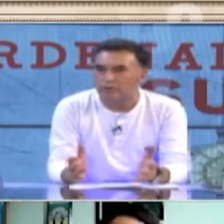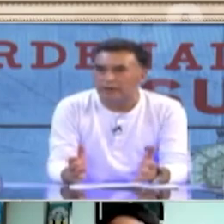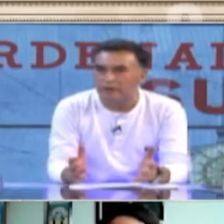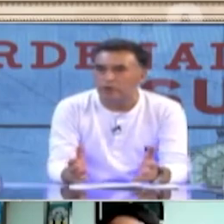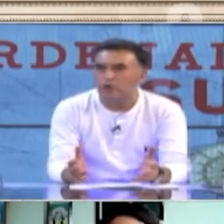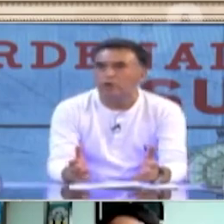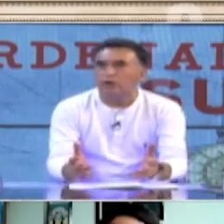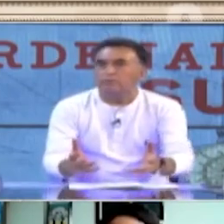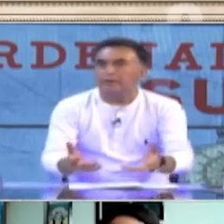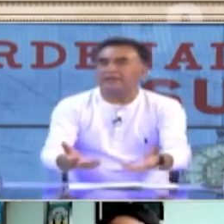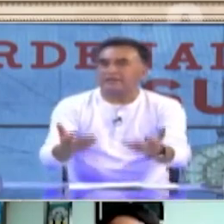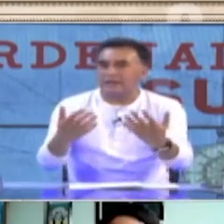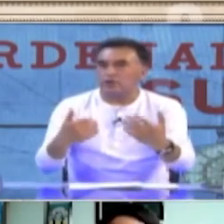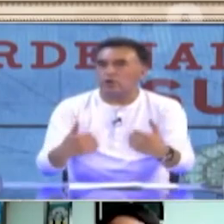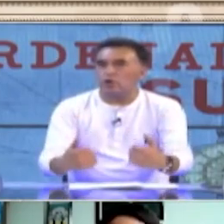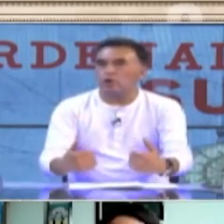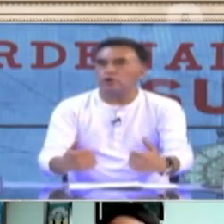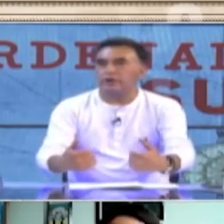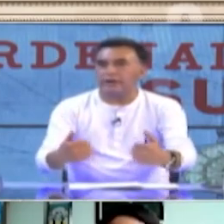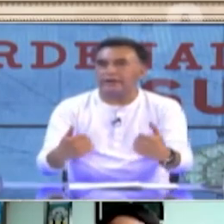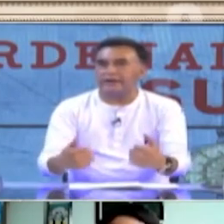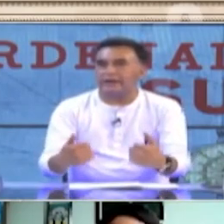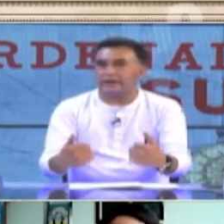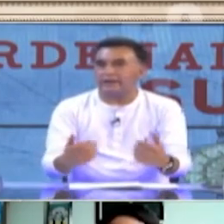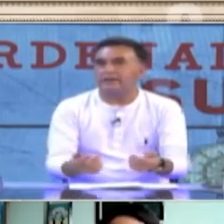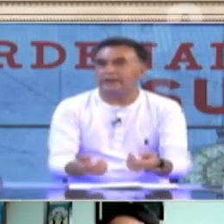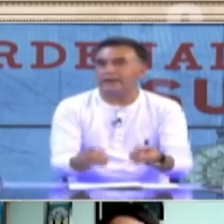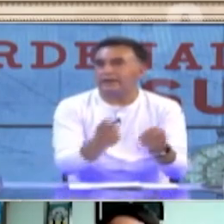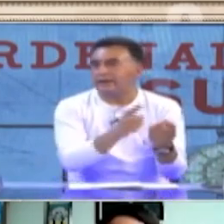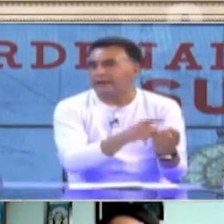estamos hablando pensando hoy en que